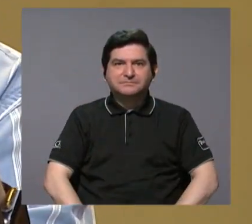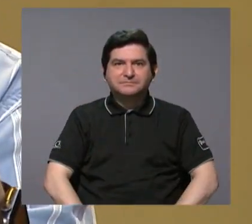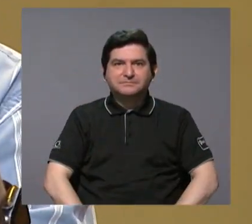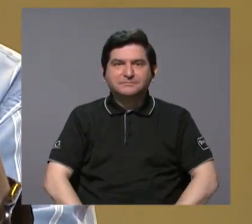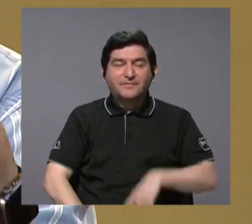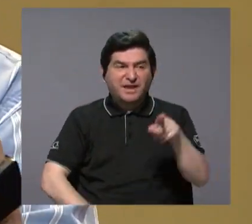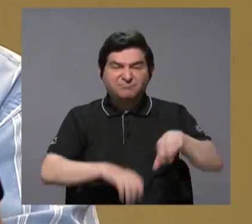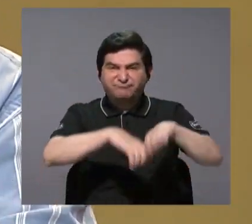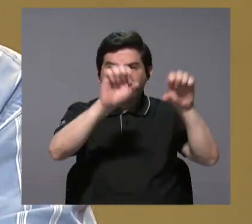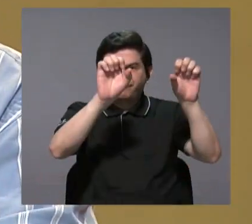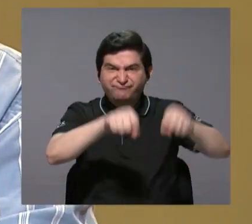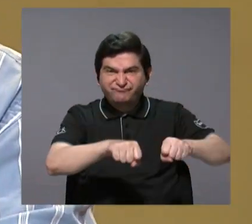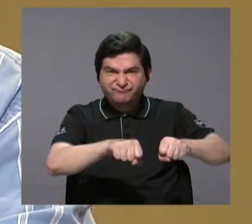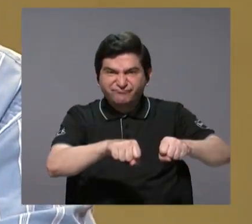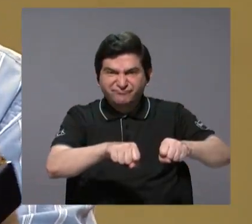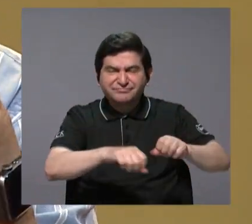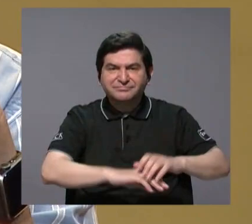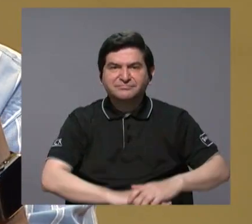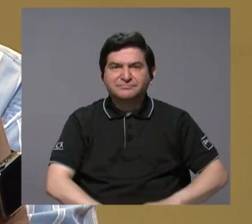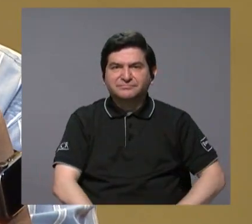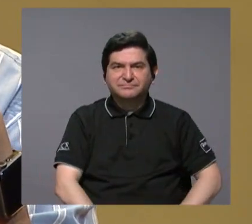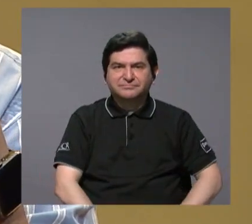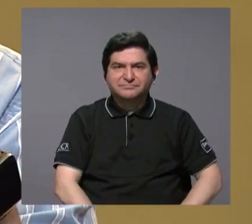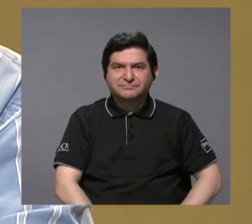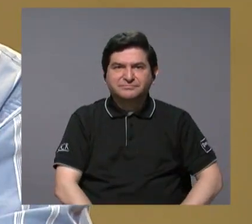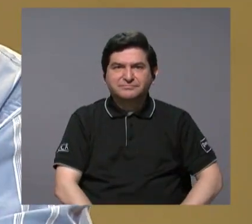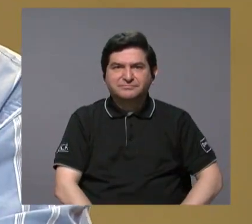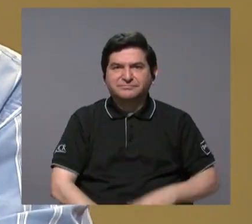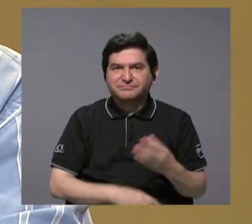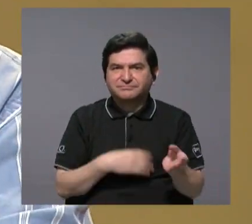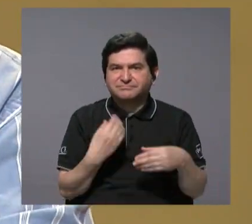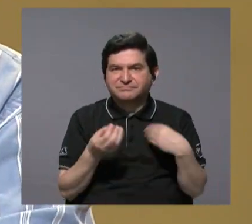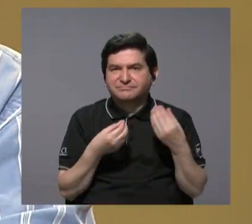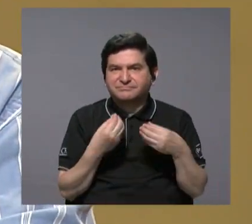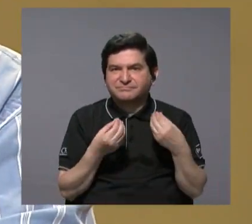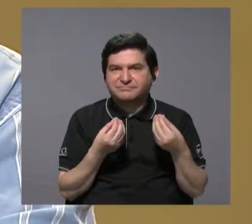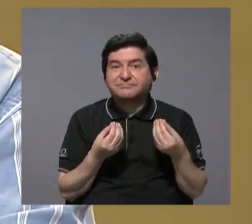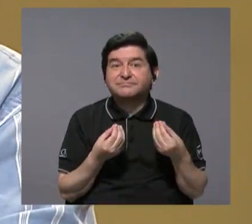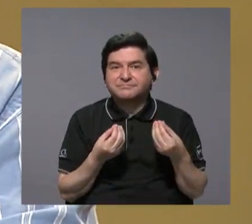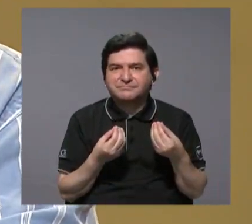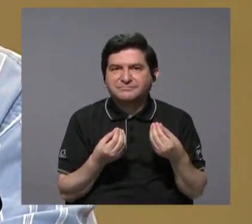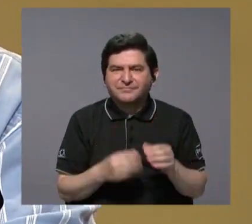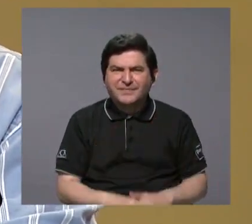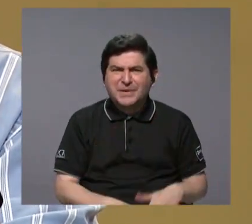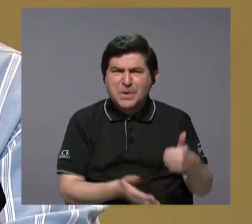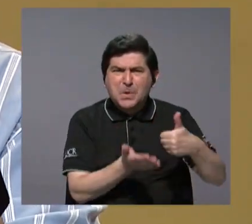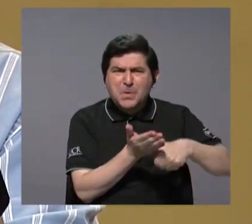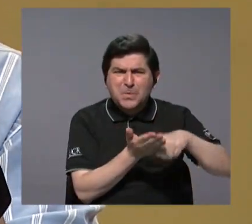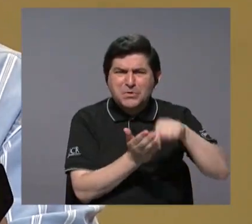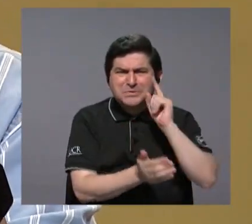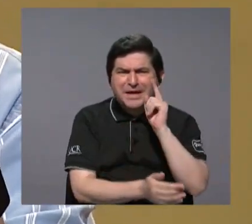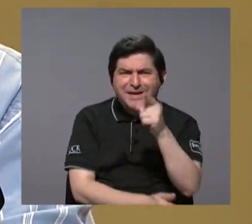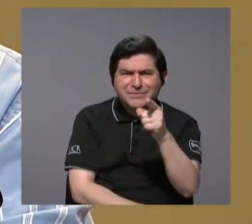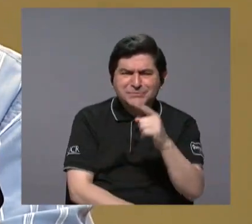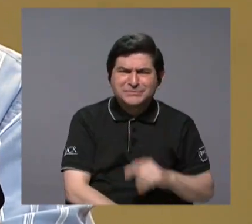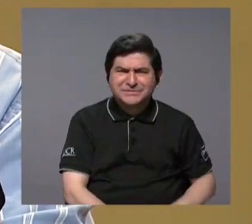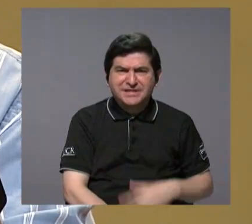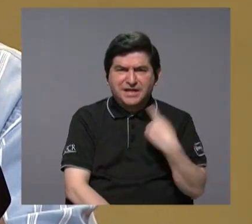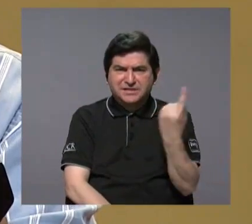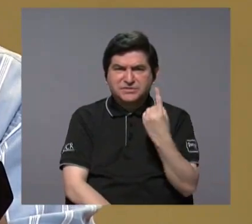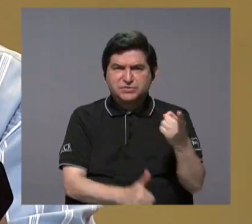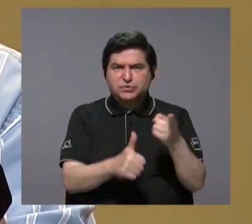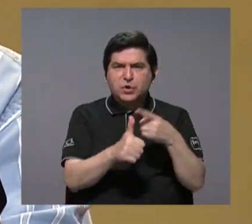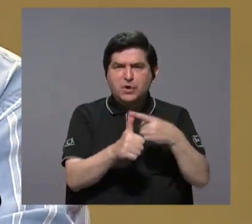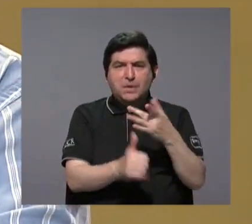Este sistema lo que hace es que en lugar de votar usted solo por su